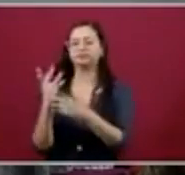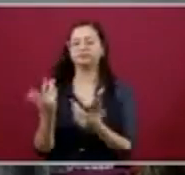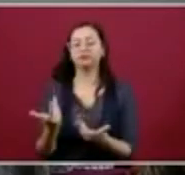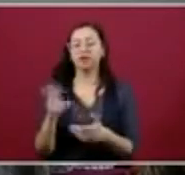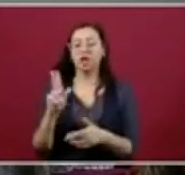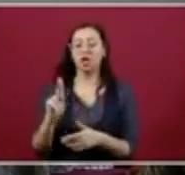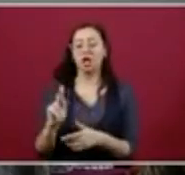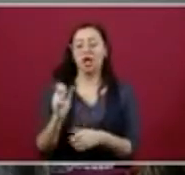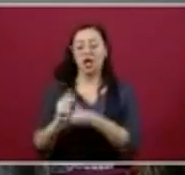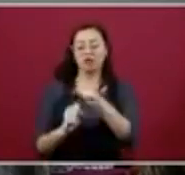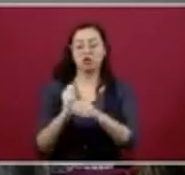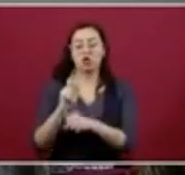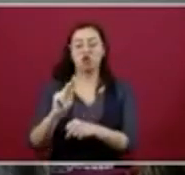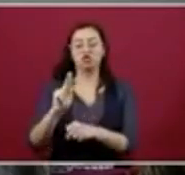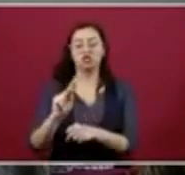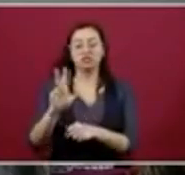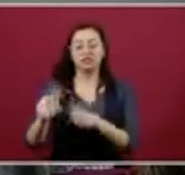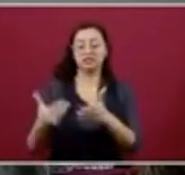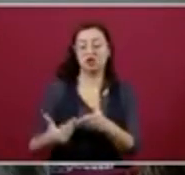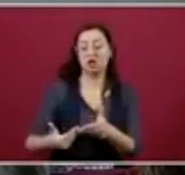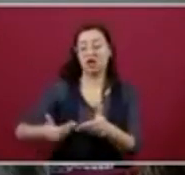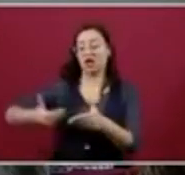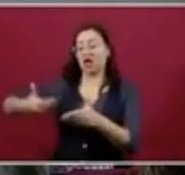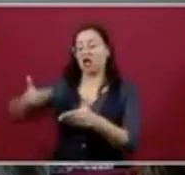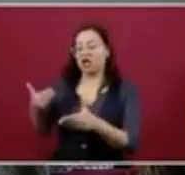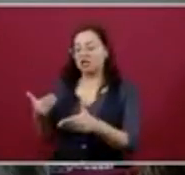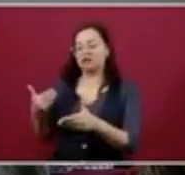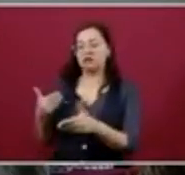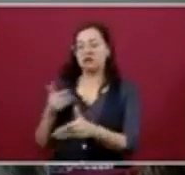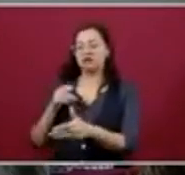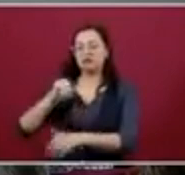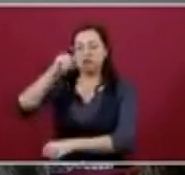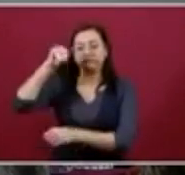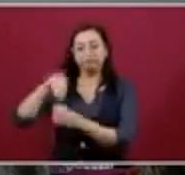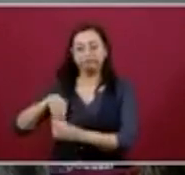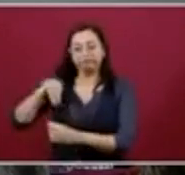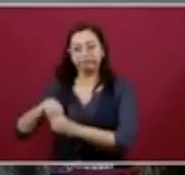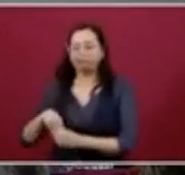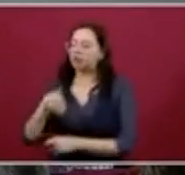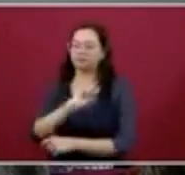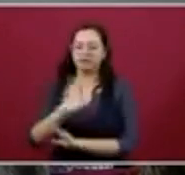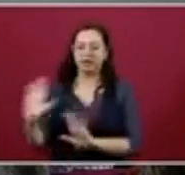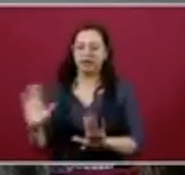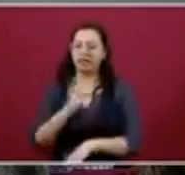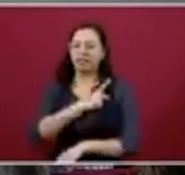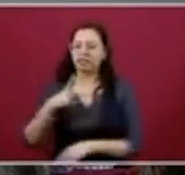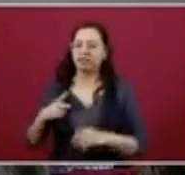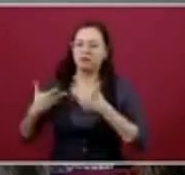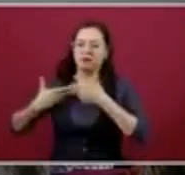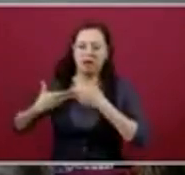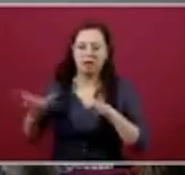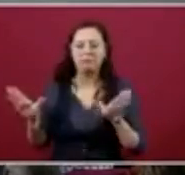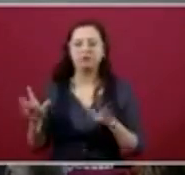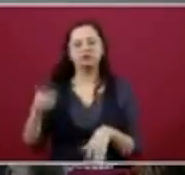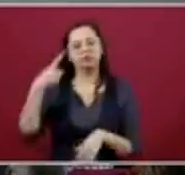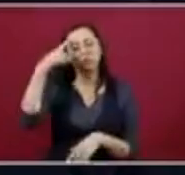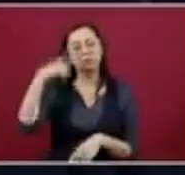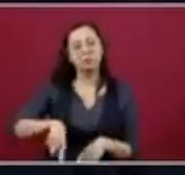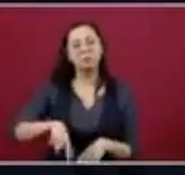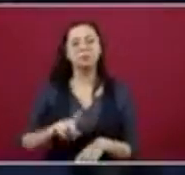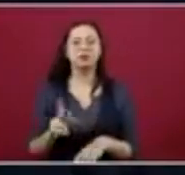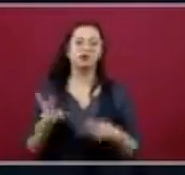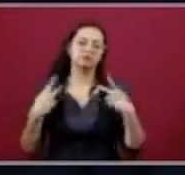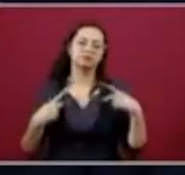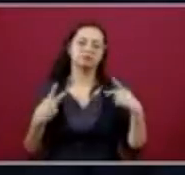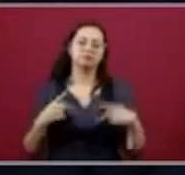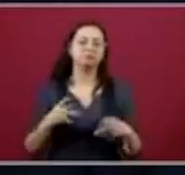que actualmente está, es el que se le tiene que dar apertura a partir de estos lineamientos para que todo mundo pueda llegar a